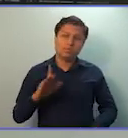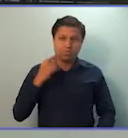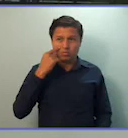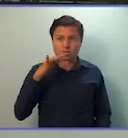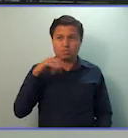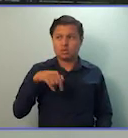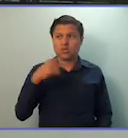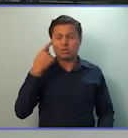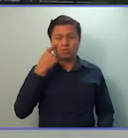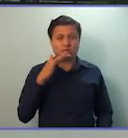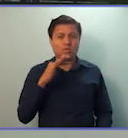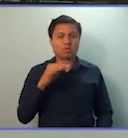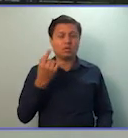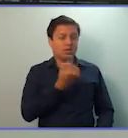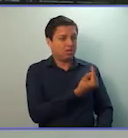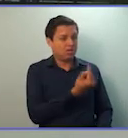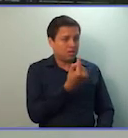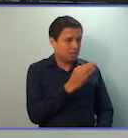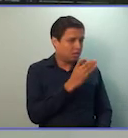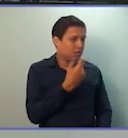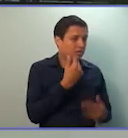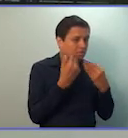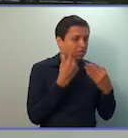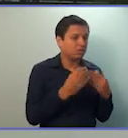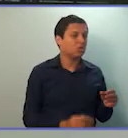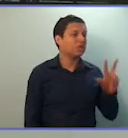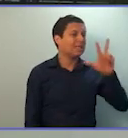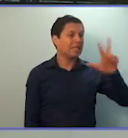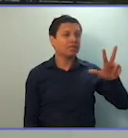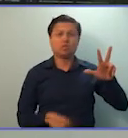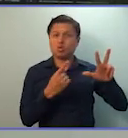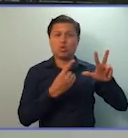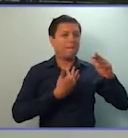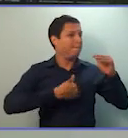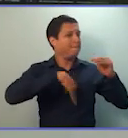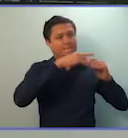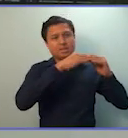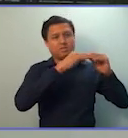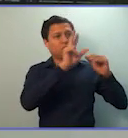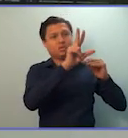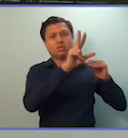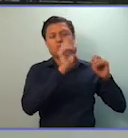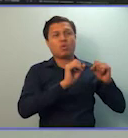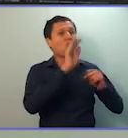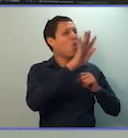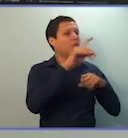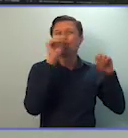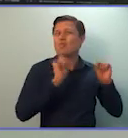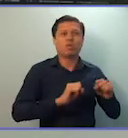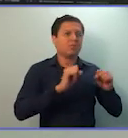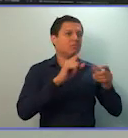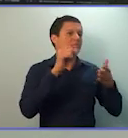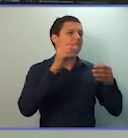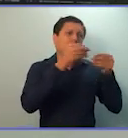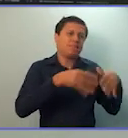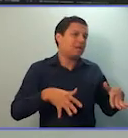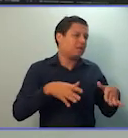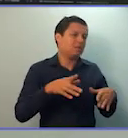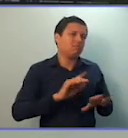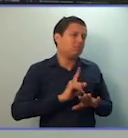ejemplo que nos pone licenciado mi canal claro son 3 el máximo de marcas que usted sería correcto y